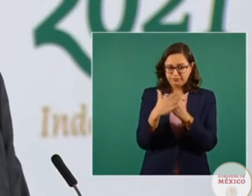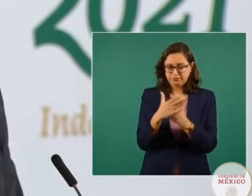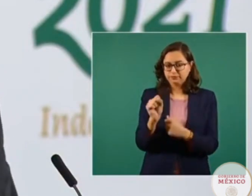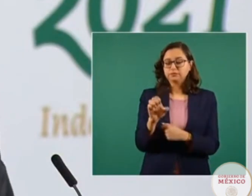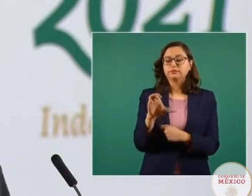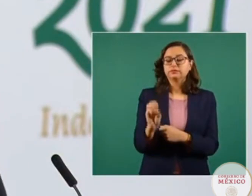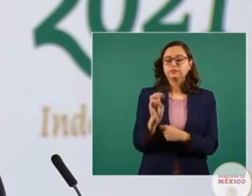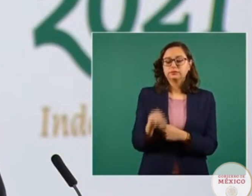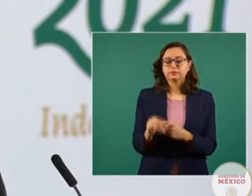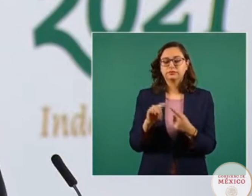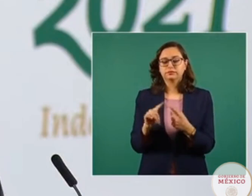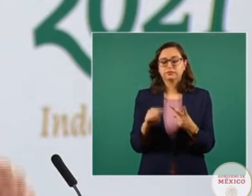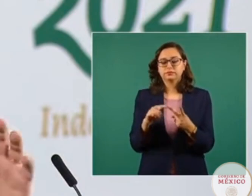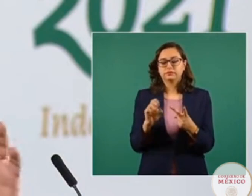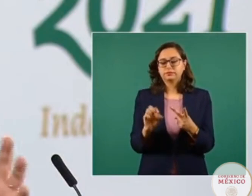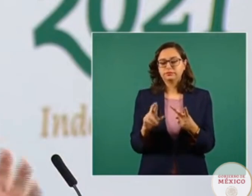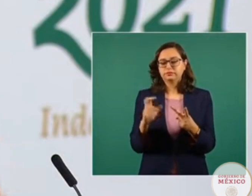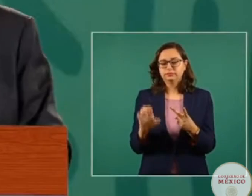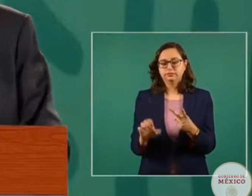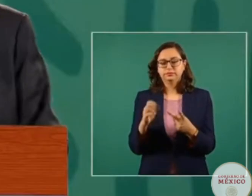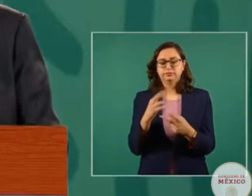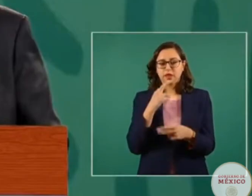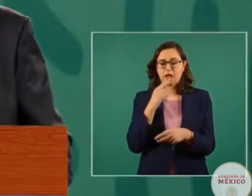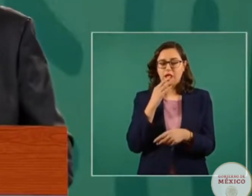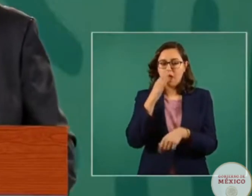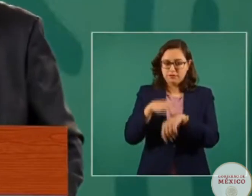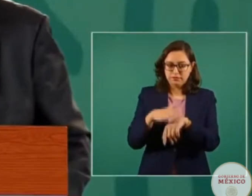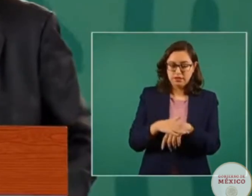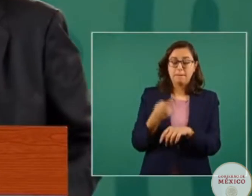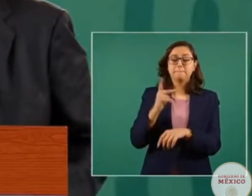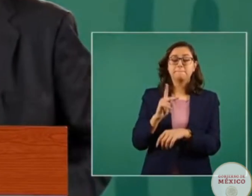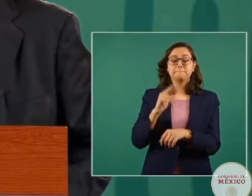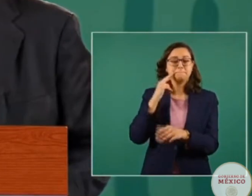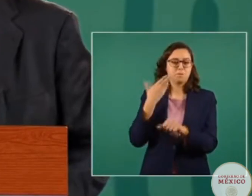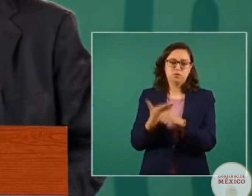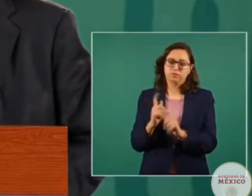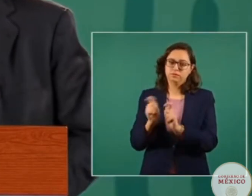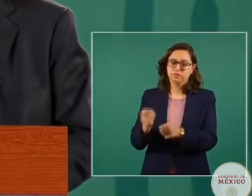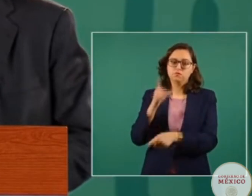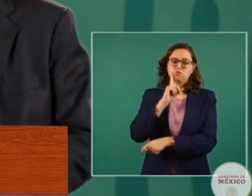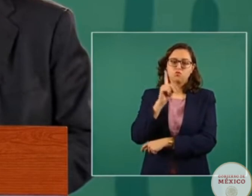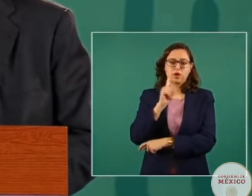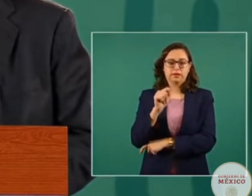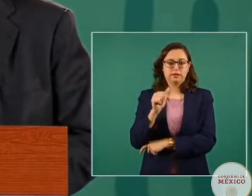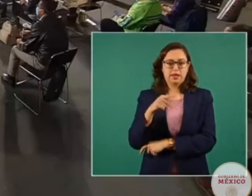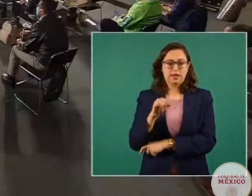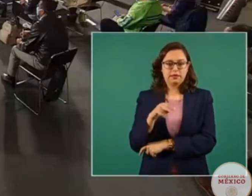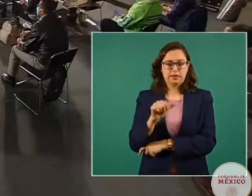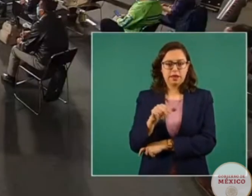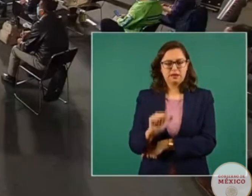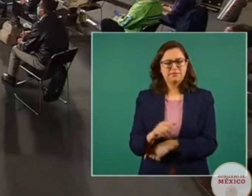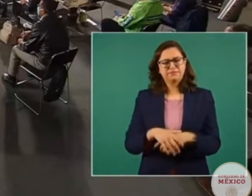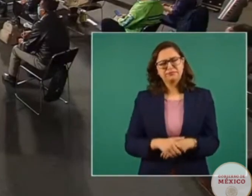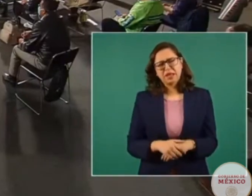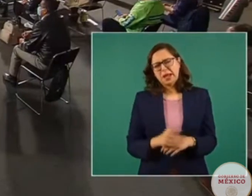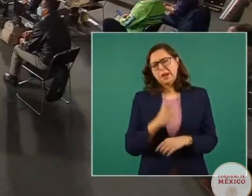y Relaciones Exteriores, pero la agenda la está organizando la secretaria Tatiana Cloutier y seguramente habrá muchos temas importantes. No, entonces es